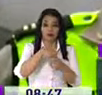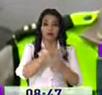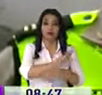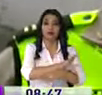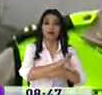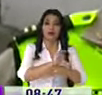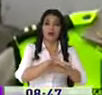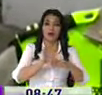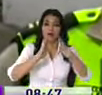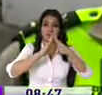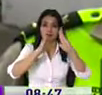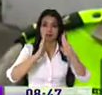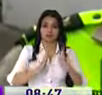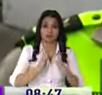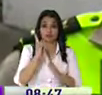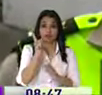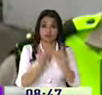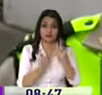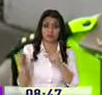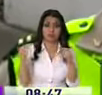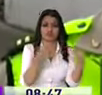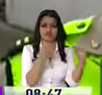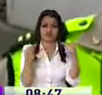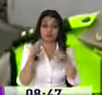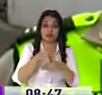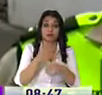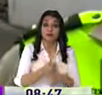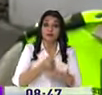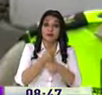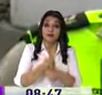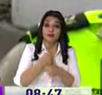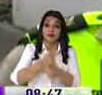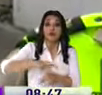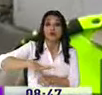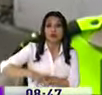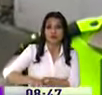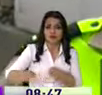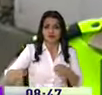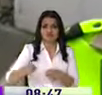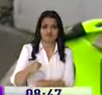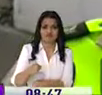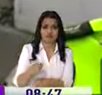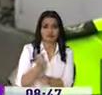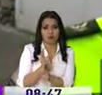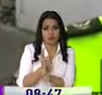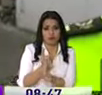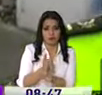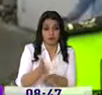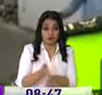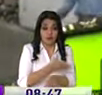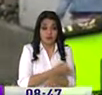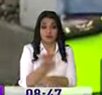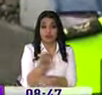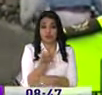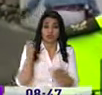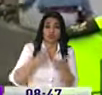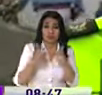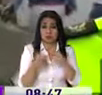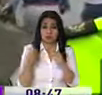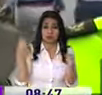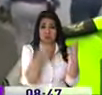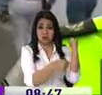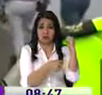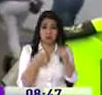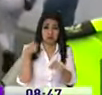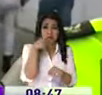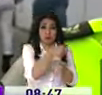habían infectado por el posible robo de un caballo. Es así que se produce una gresca, una pelea entre los dos sujetos, se golpean y